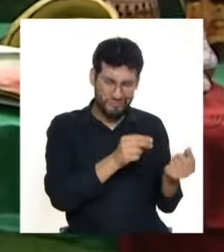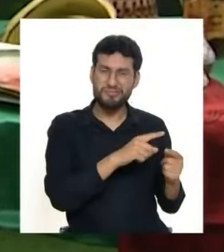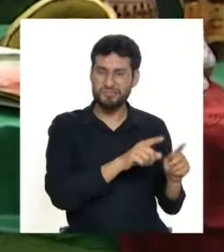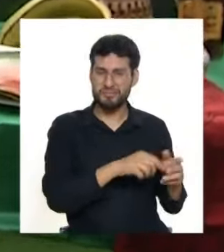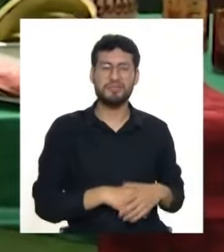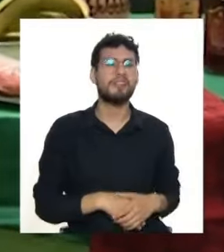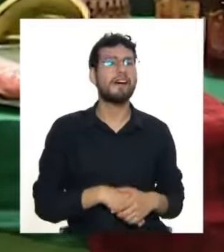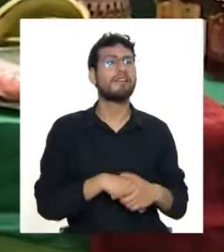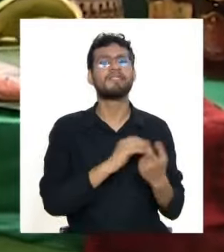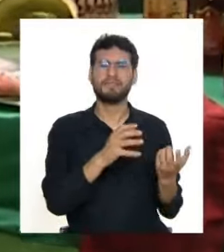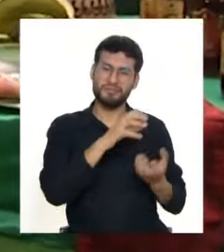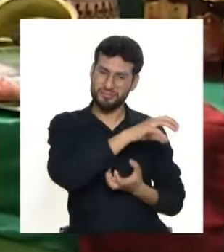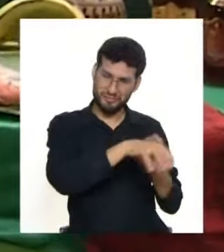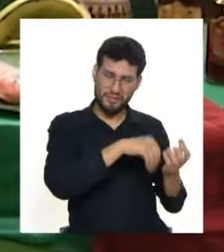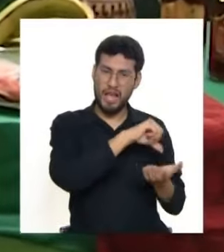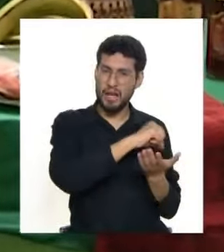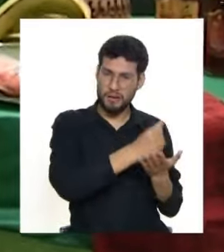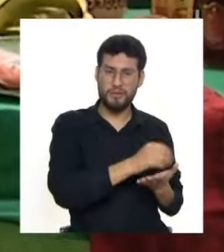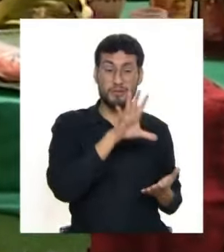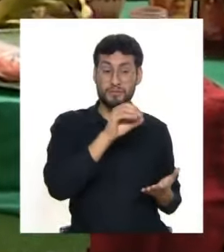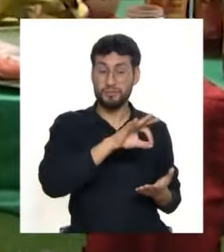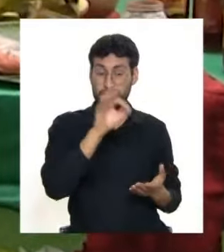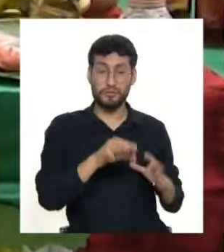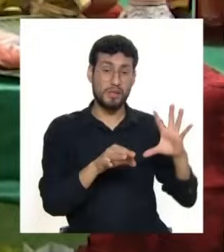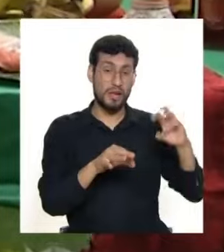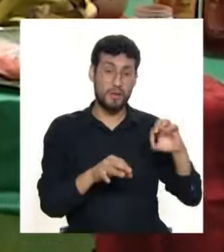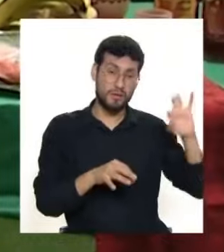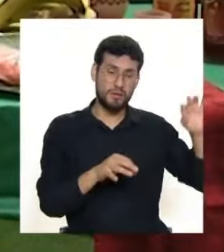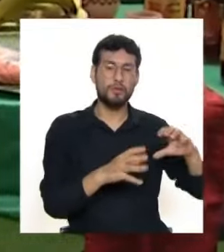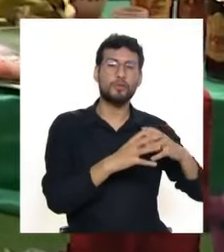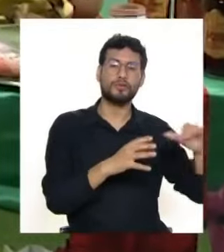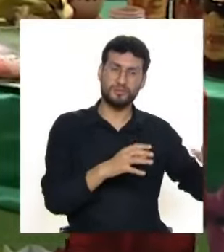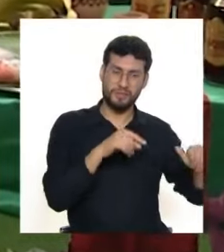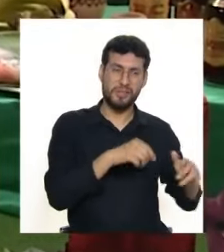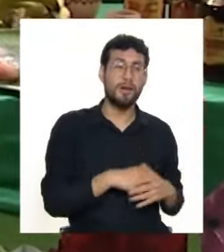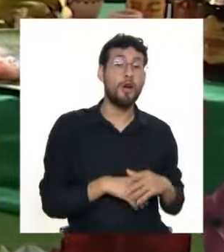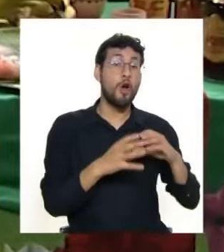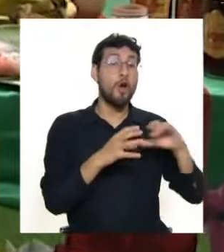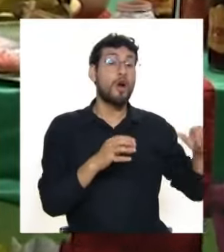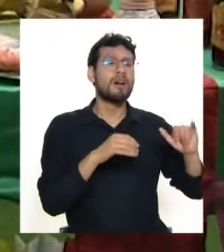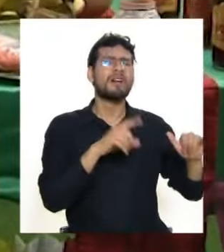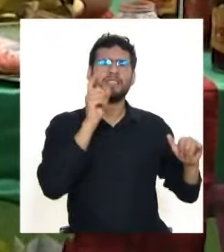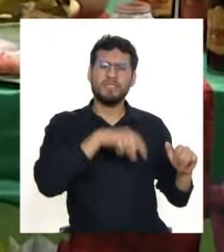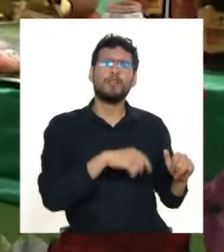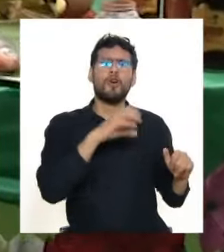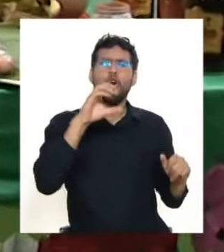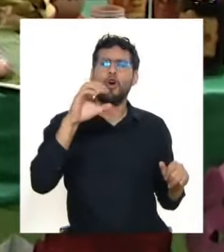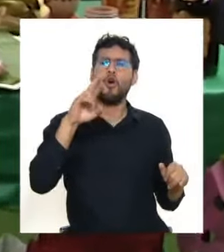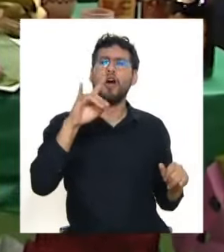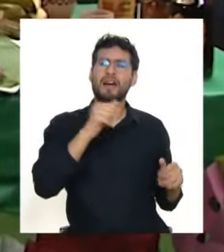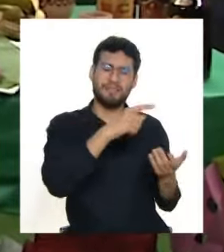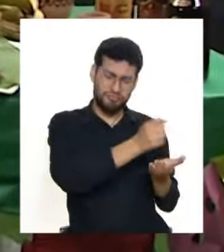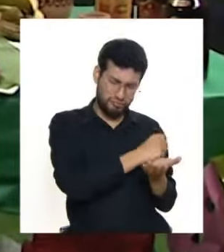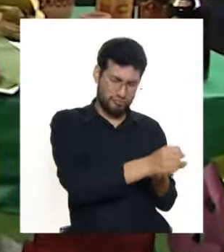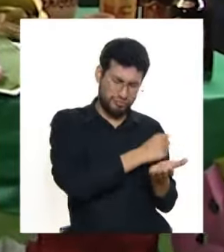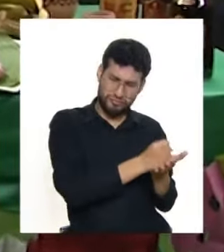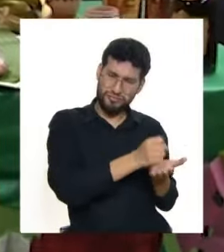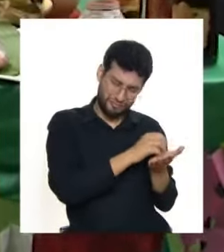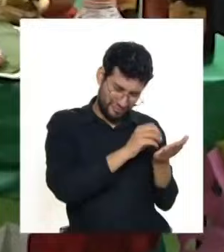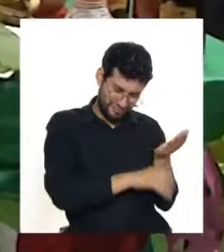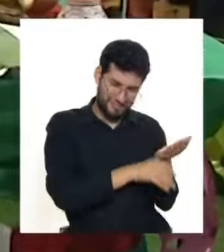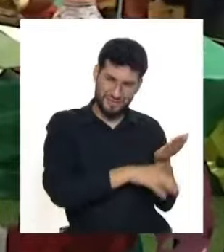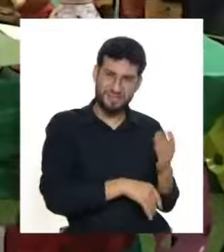luego mezclarle con el arroz. 50% de arroz y 50% de yuca. La yuca tiene que estar cruda y rallada. Le tienen que rallar a